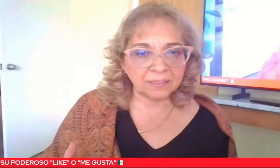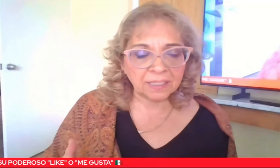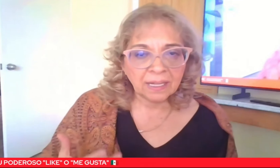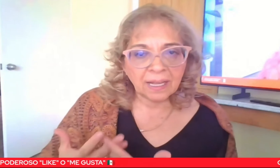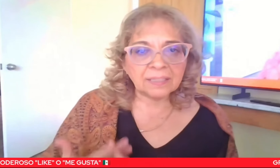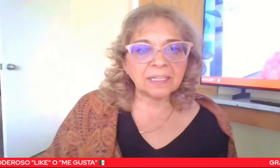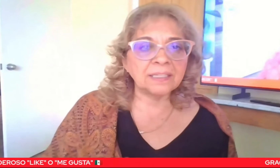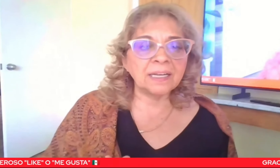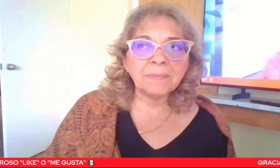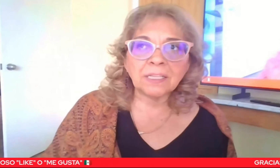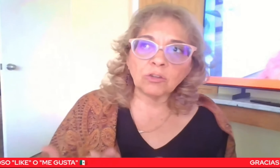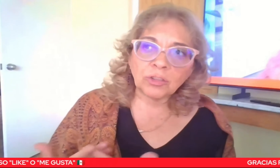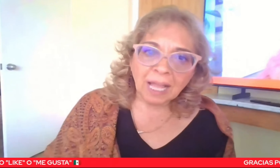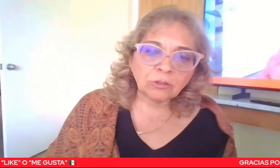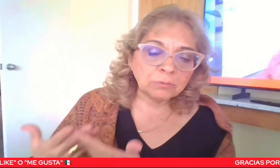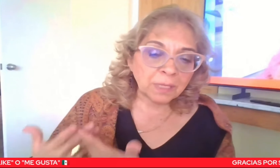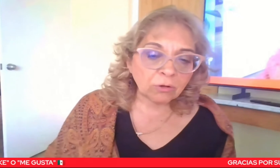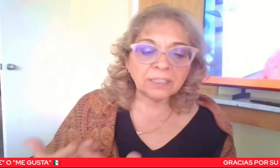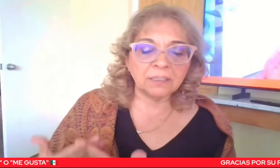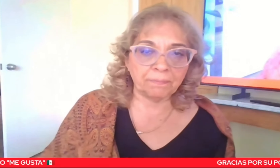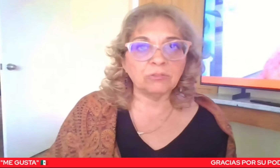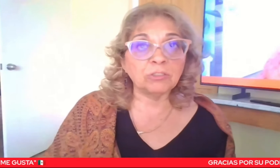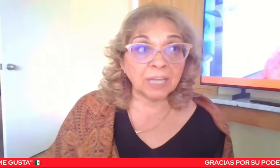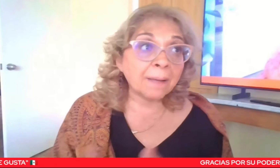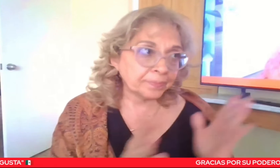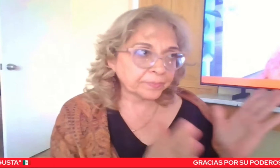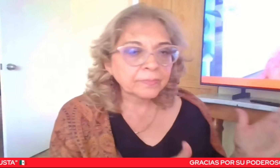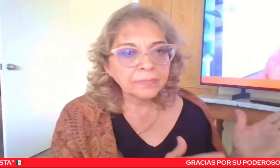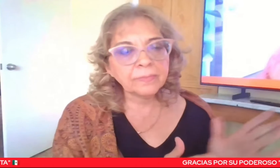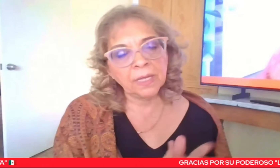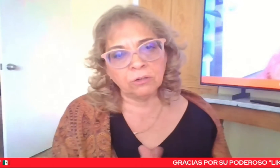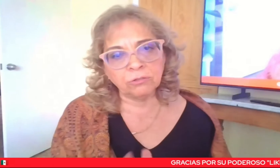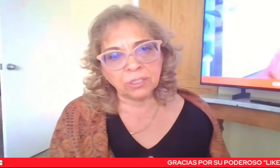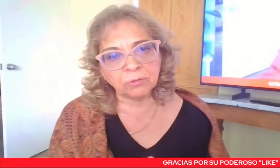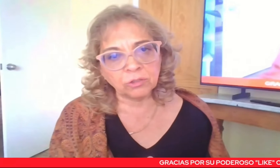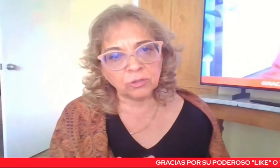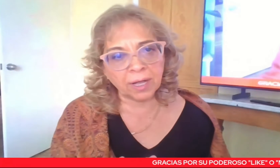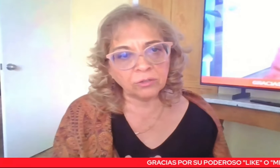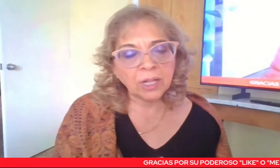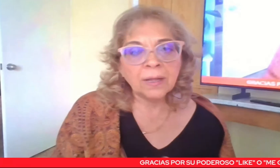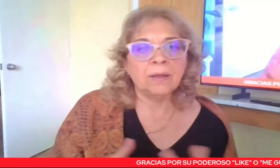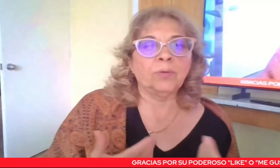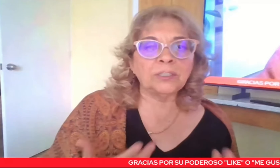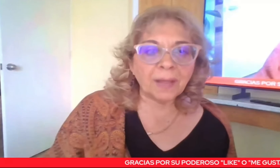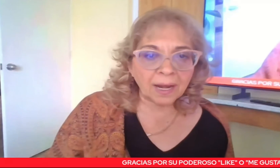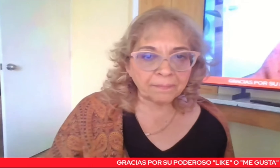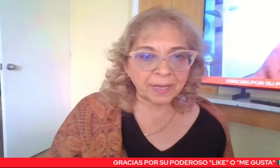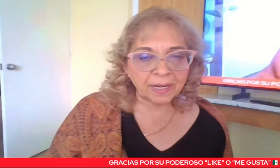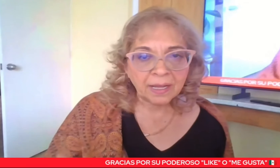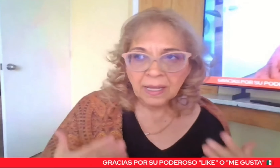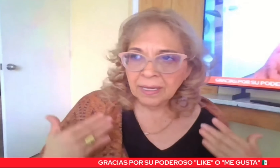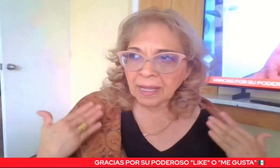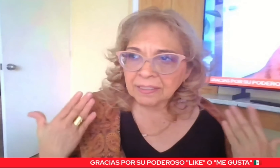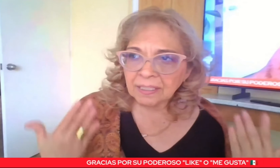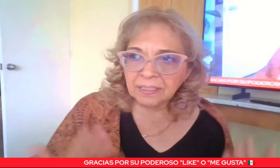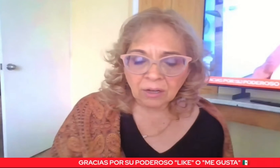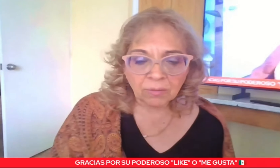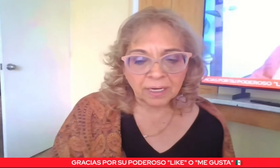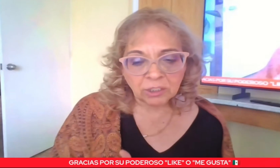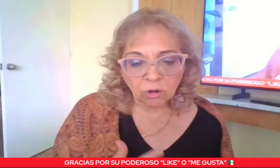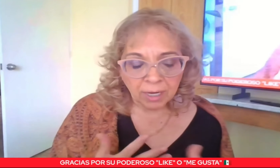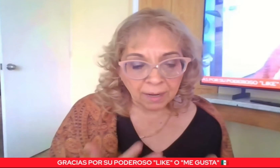antenas en las que se han invertido tantos millones de pesos ya en los últimos 8 años, pues vale la pena que la Secretaría